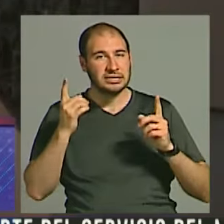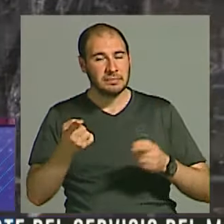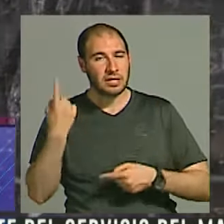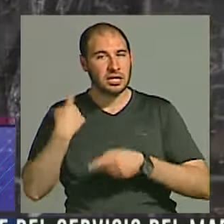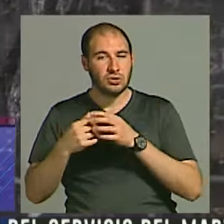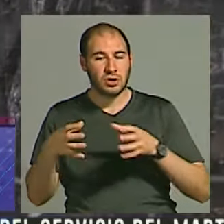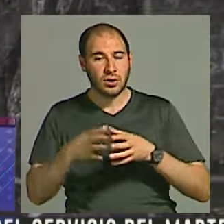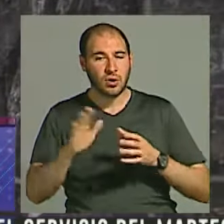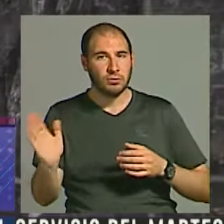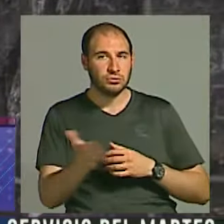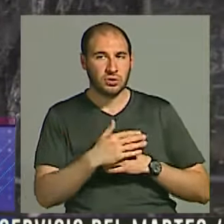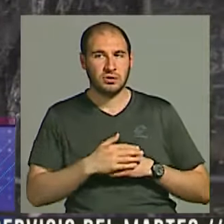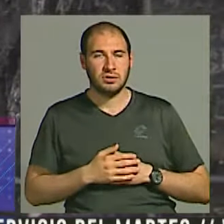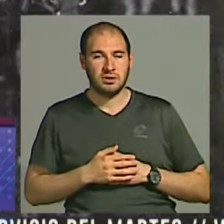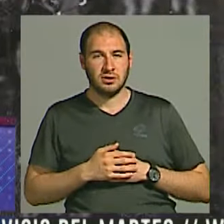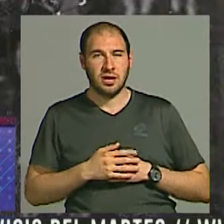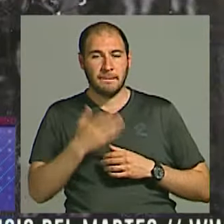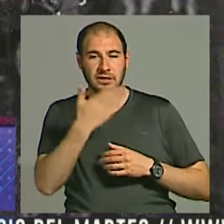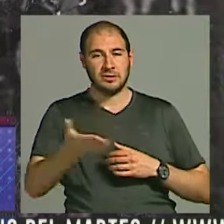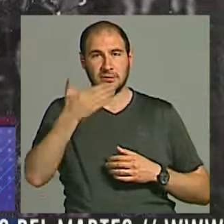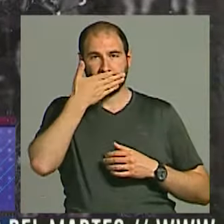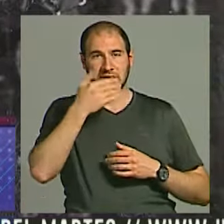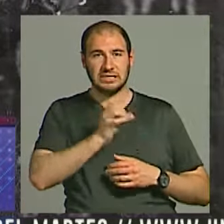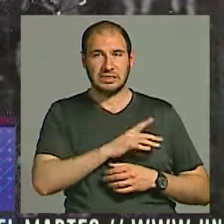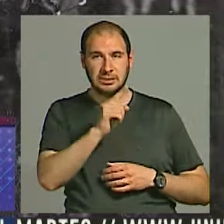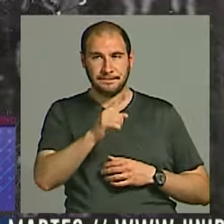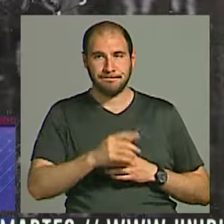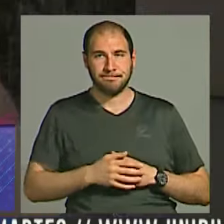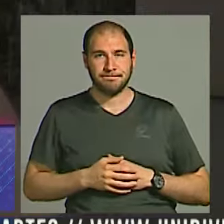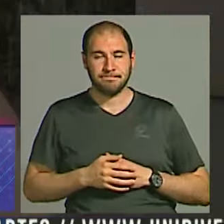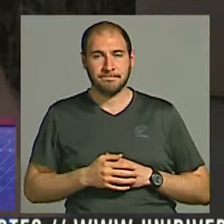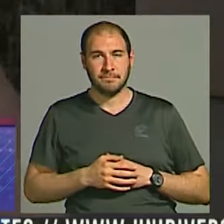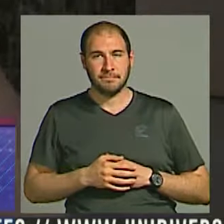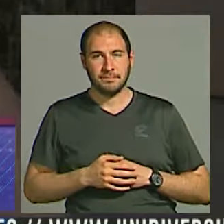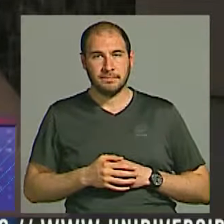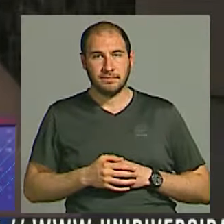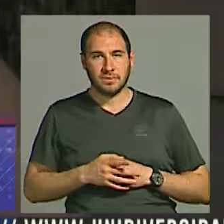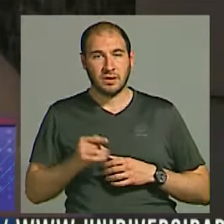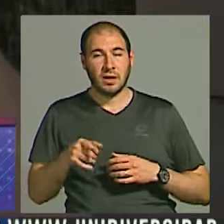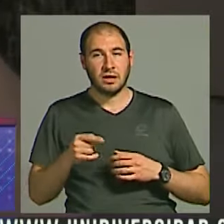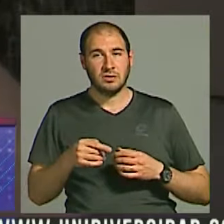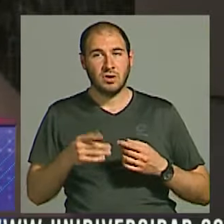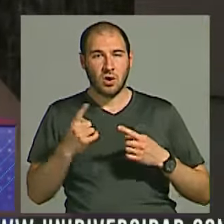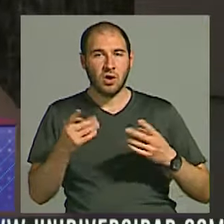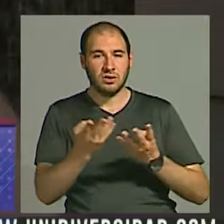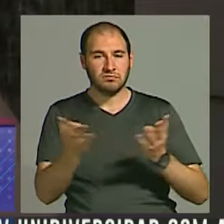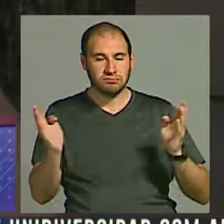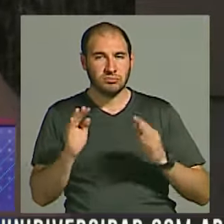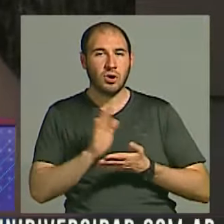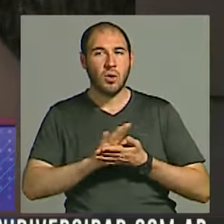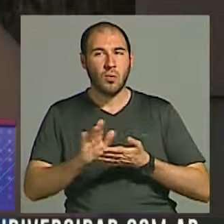historia colectiva de los desaparecidos de Chile. Y es una obra